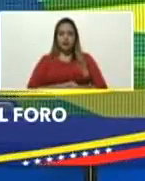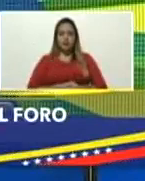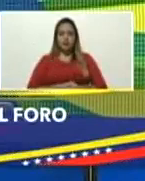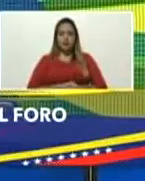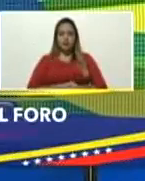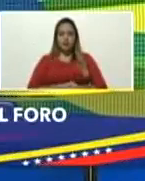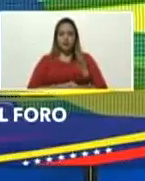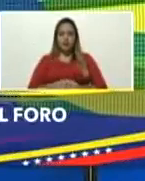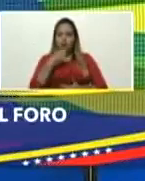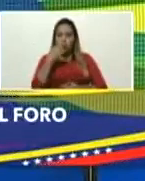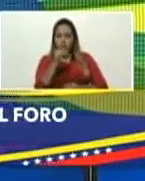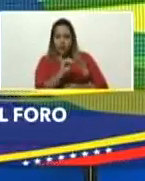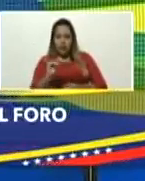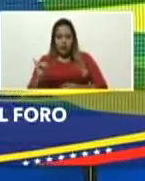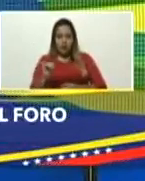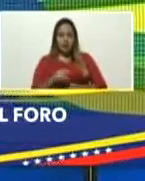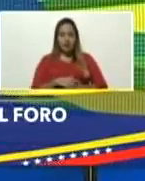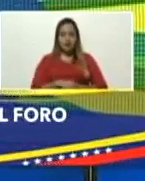como buena izquierda.